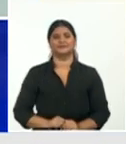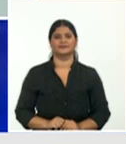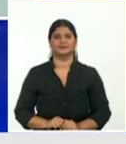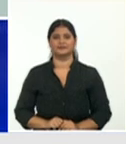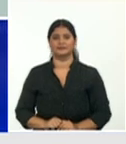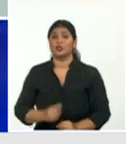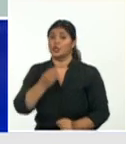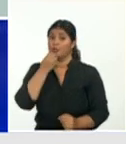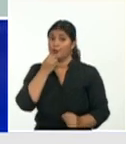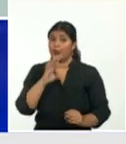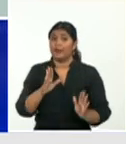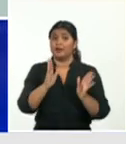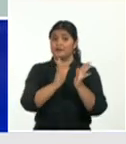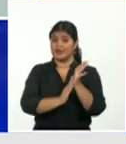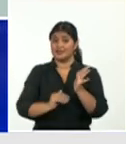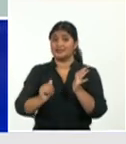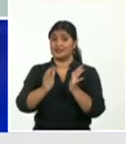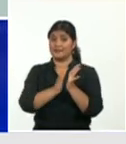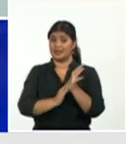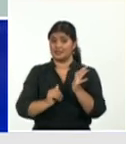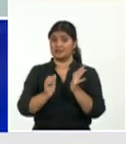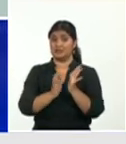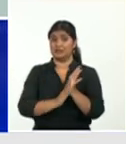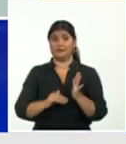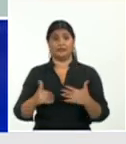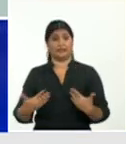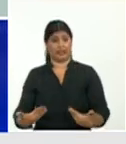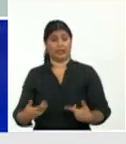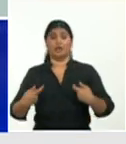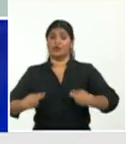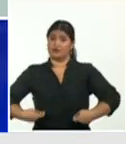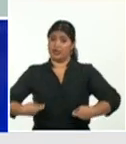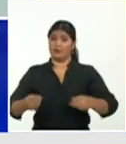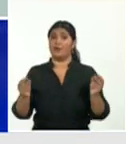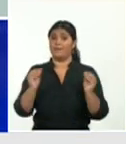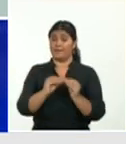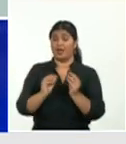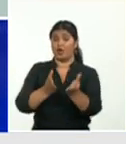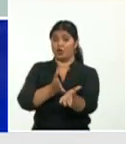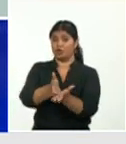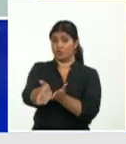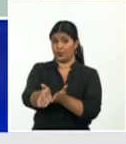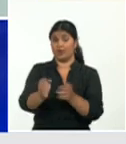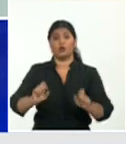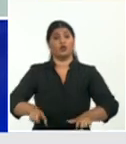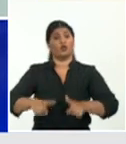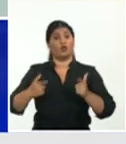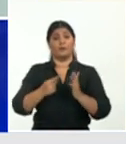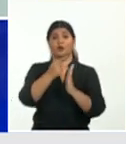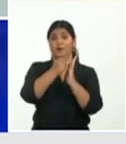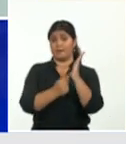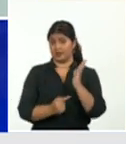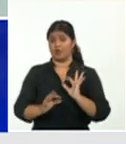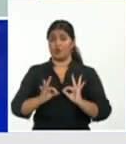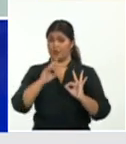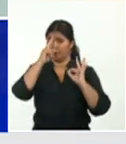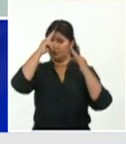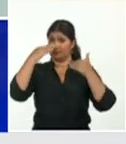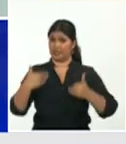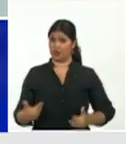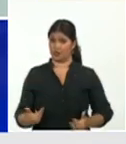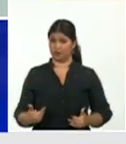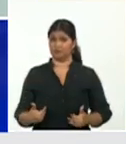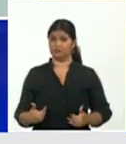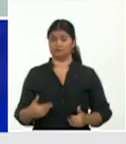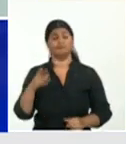meses conlleva que sigamos cumpliendo con las medidas que también conoce nuestra población. Esta